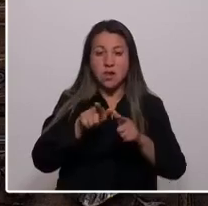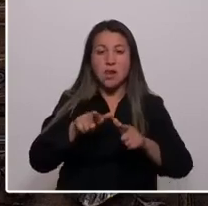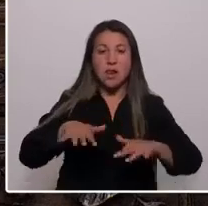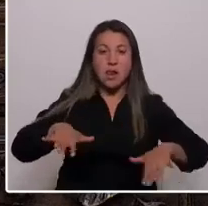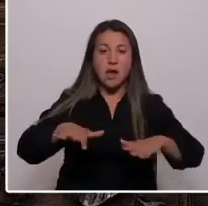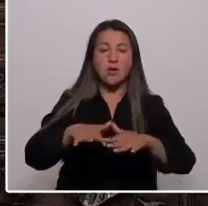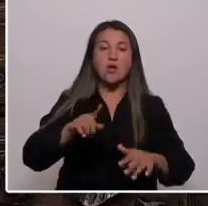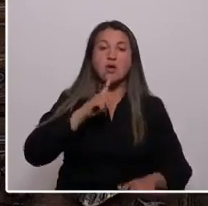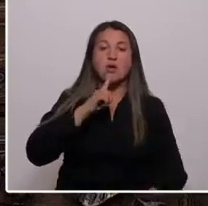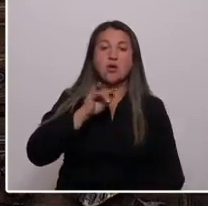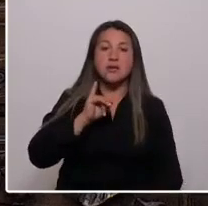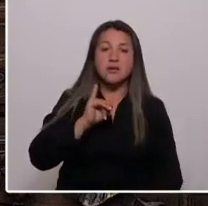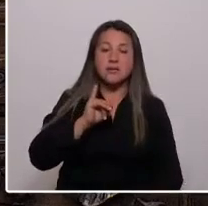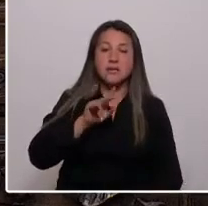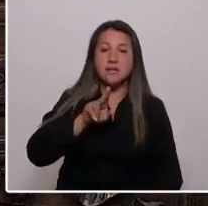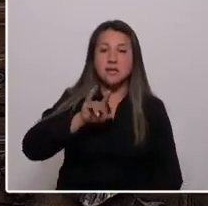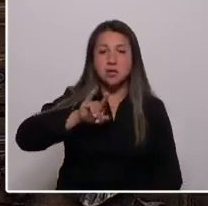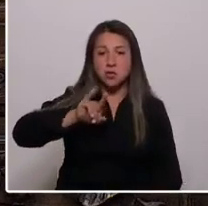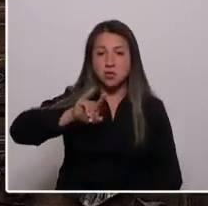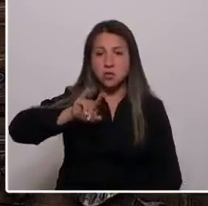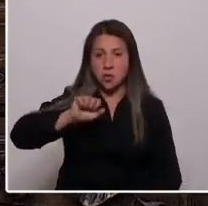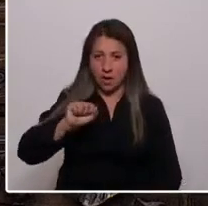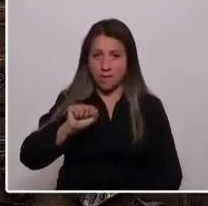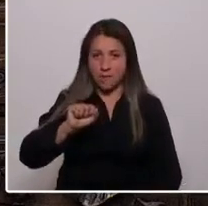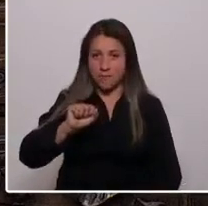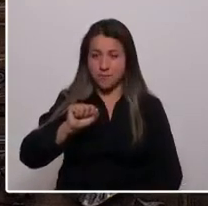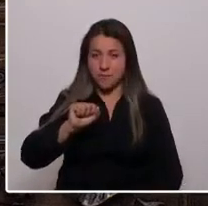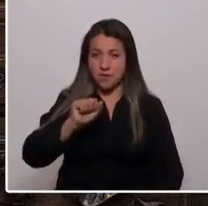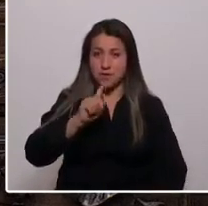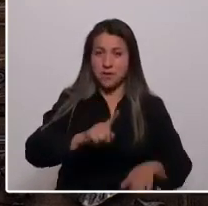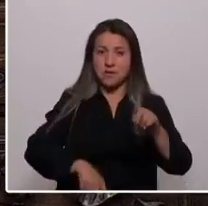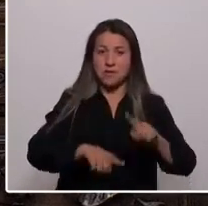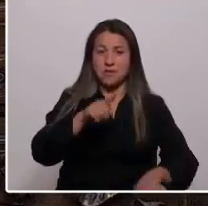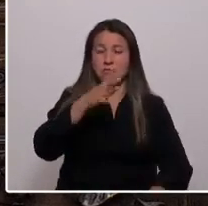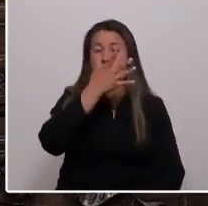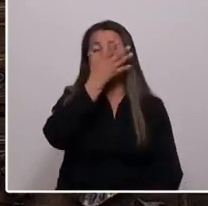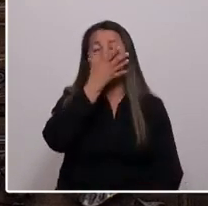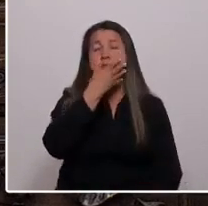Tirua un territorio hermoso